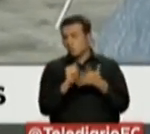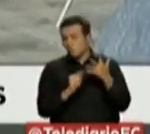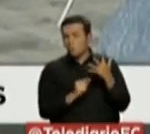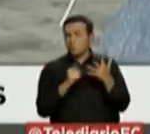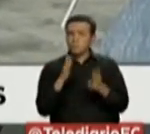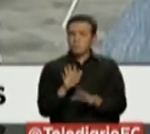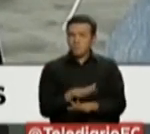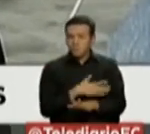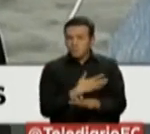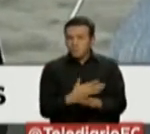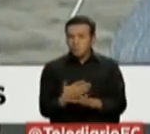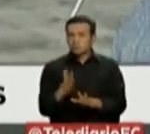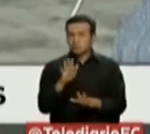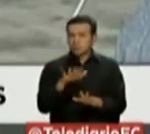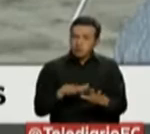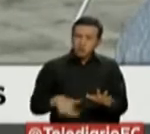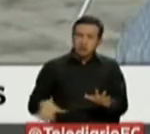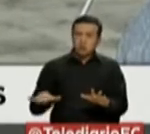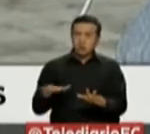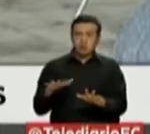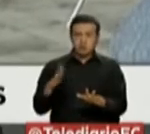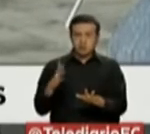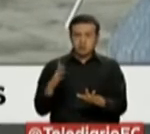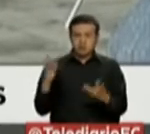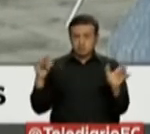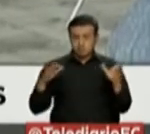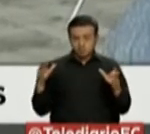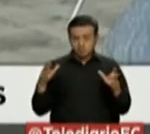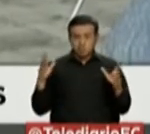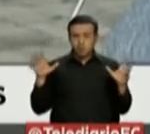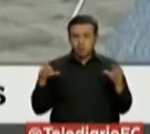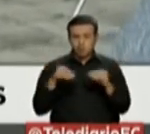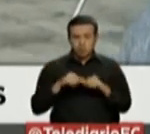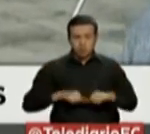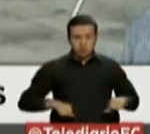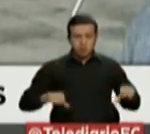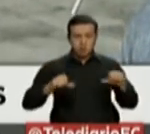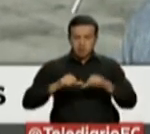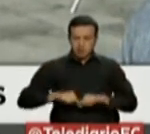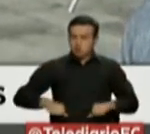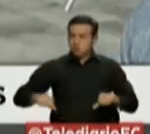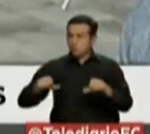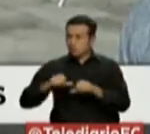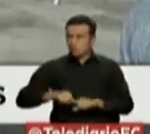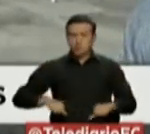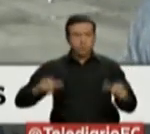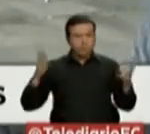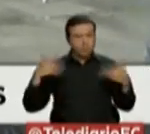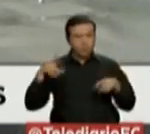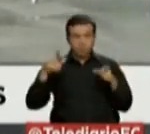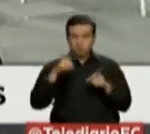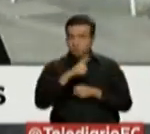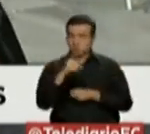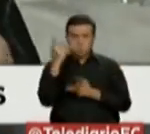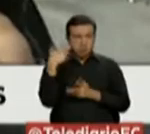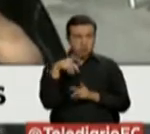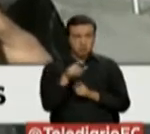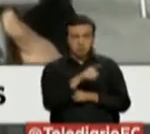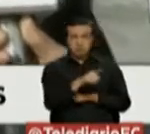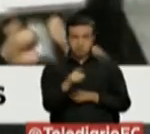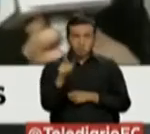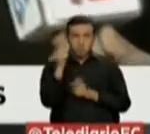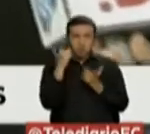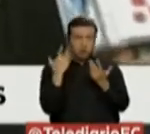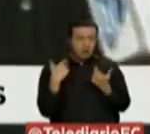conciertos que se generaban aquí en el espacio. Entonces se concibieron todas las áreas pensando justamente para que cualquier persona,